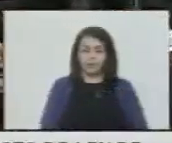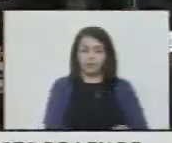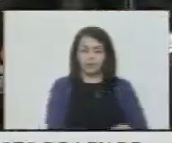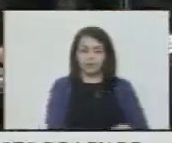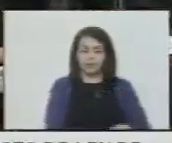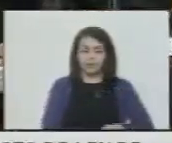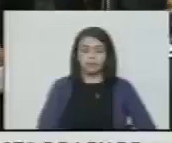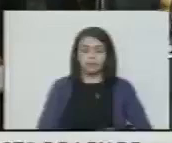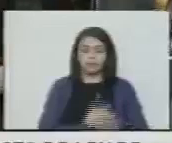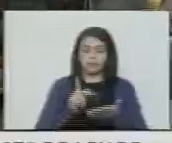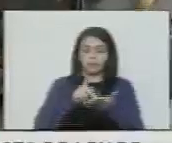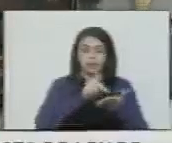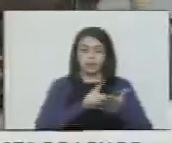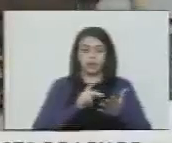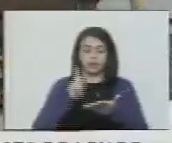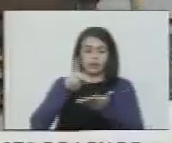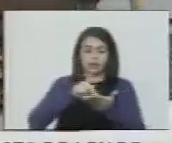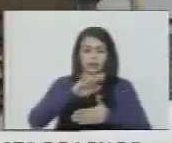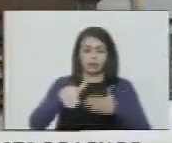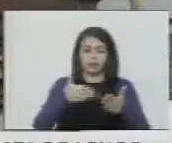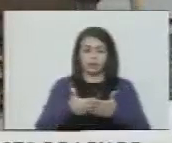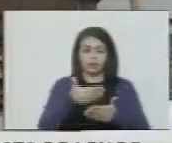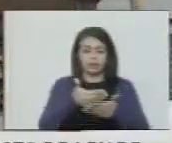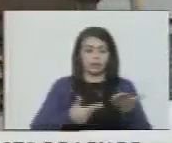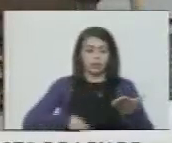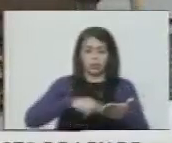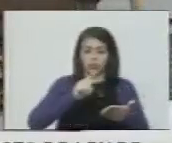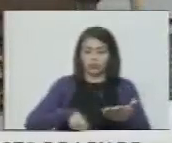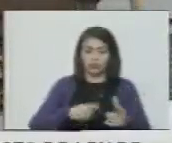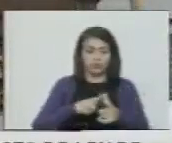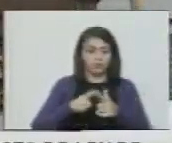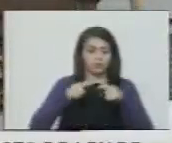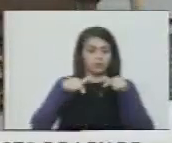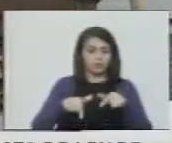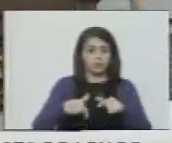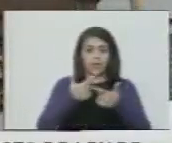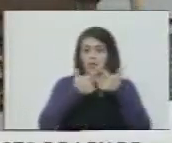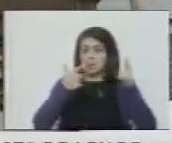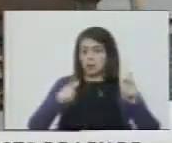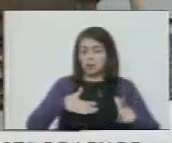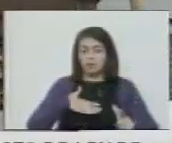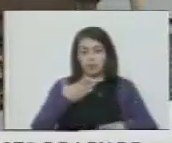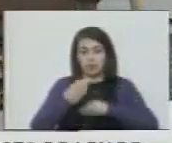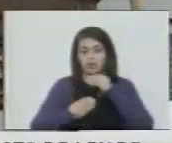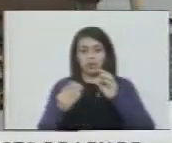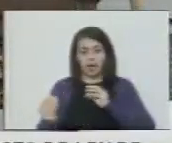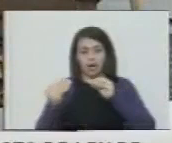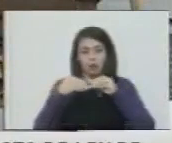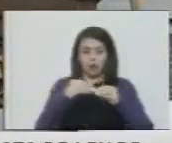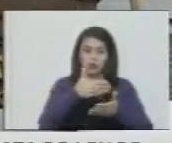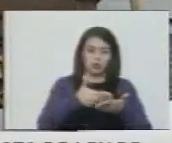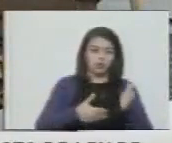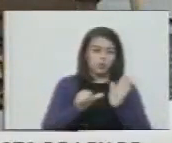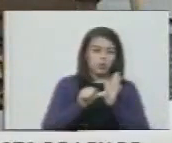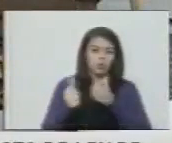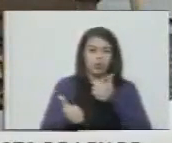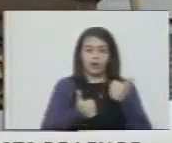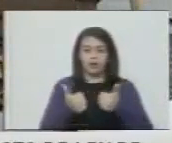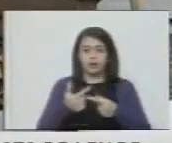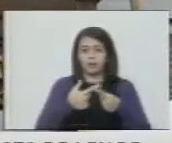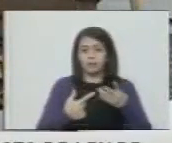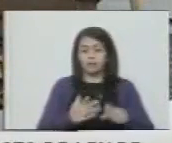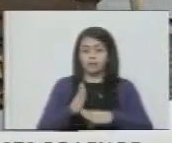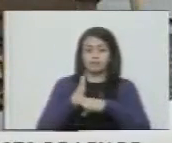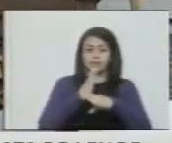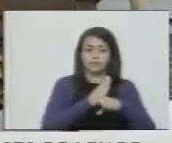Cubiertos que pudieran presentarse, donde el contratante está en libertad de establecer las coberturas, condiciones